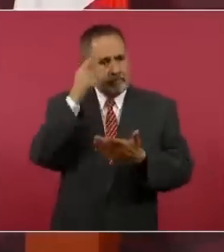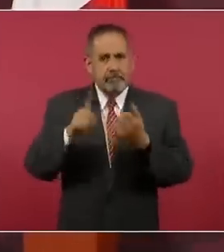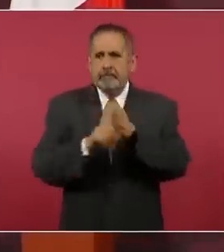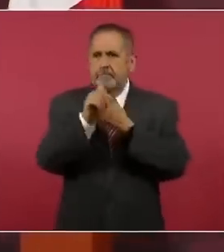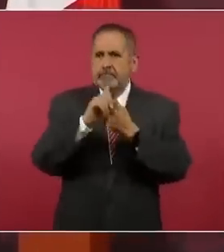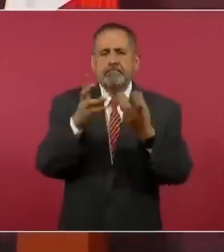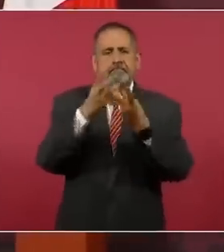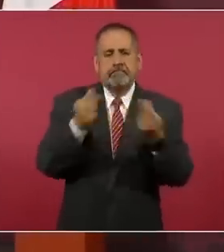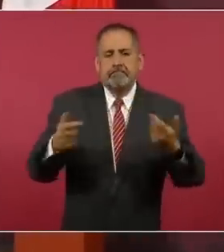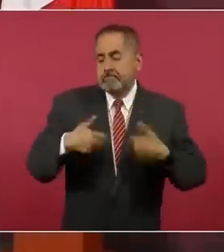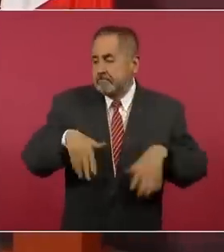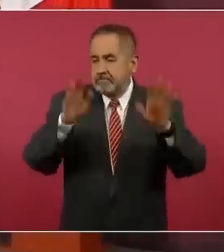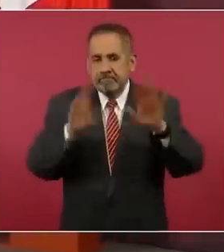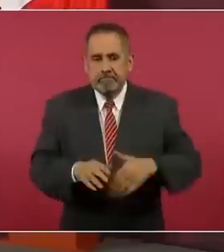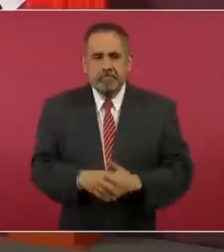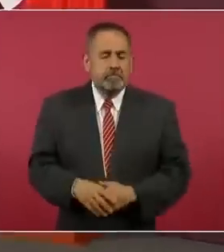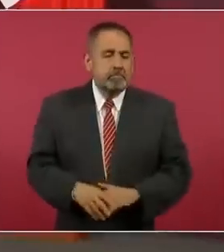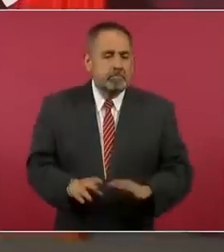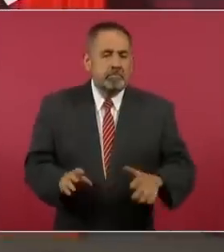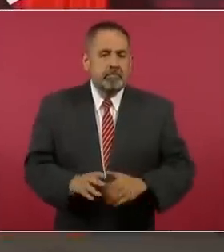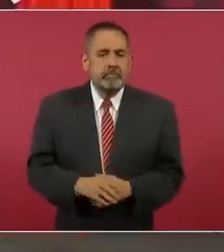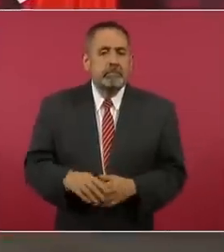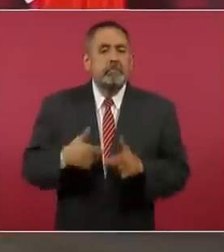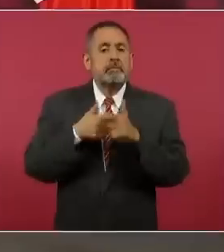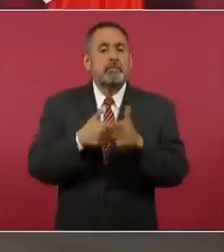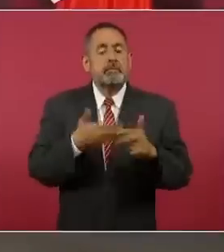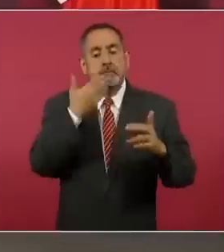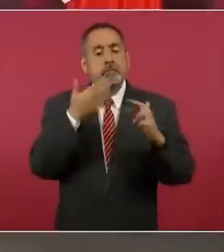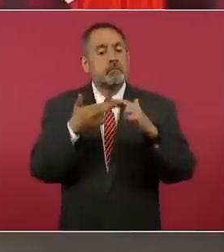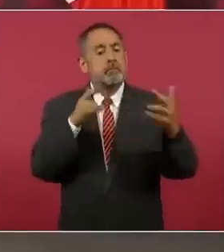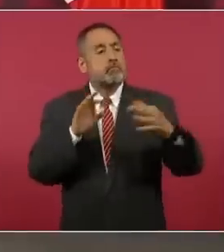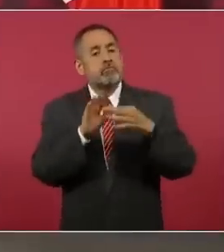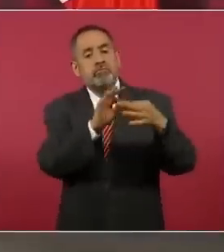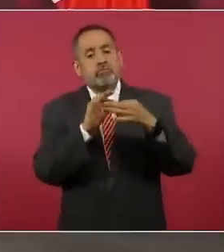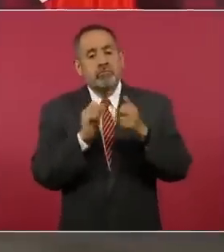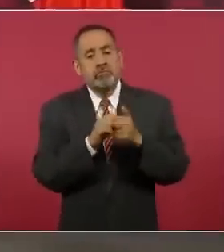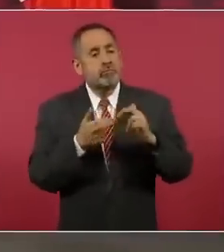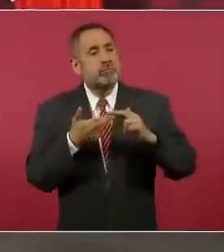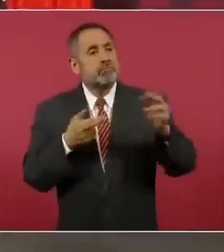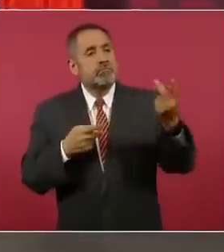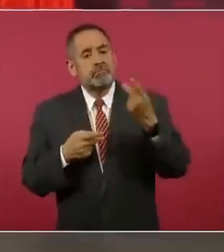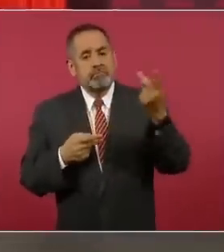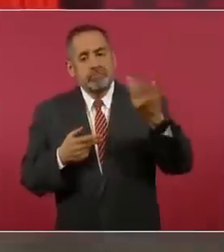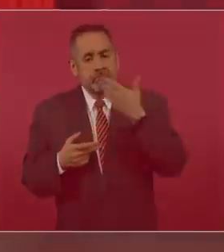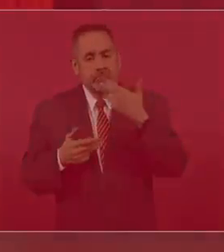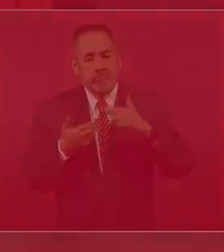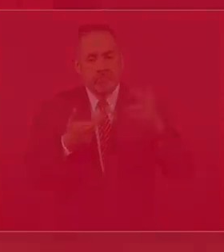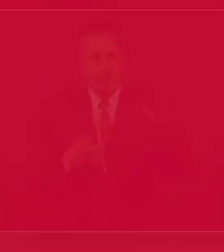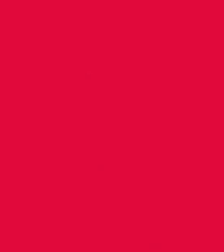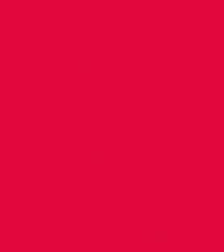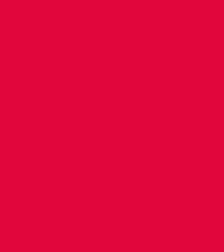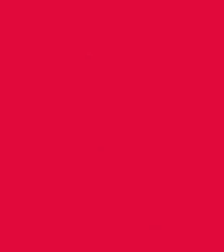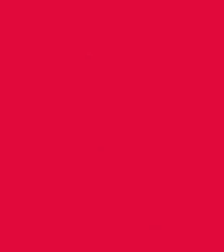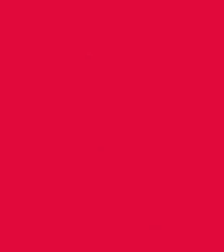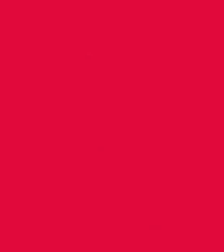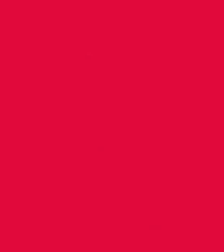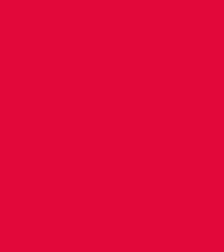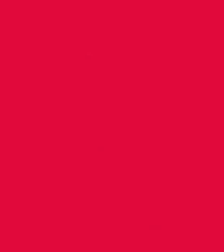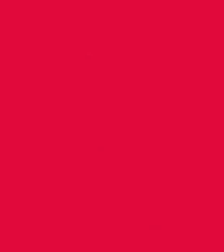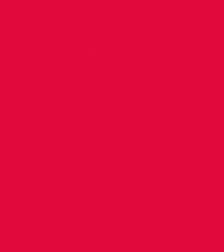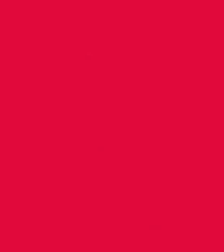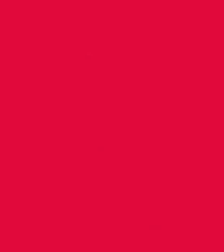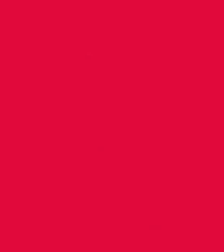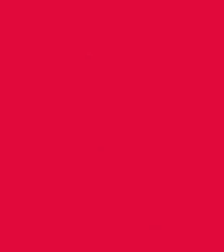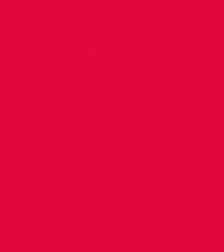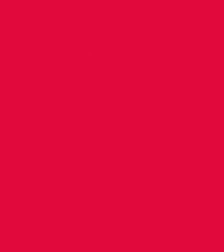Pero en fin, vamos a seguir manteniendo buenas relaciones.